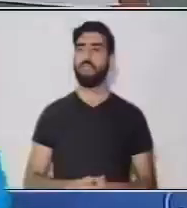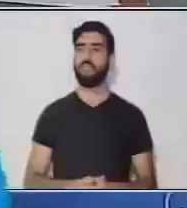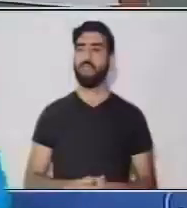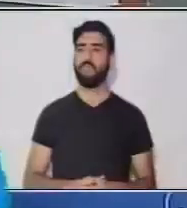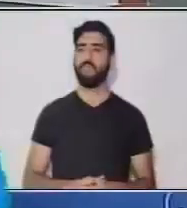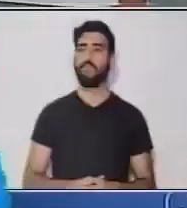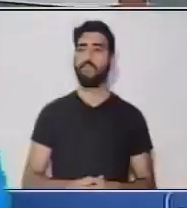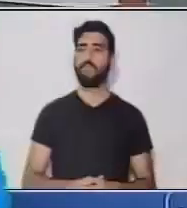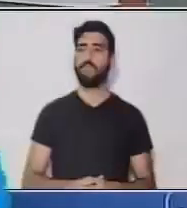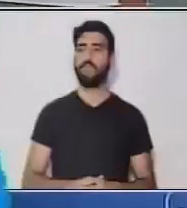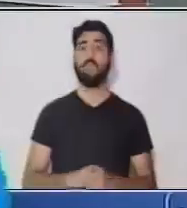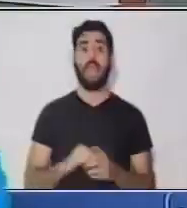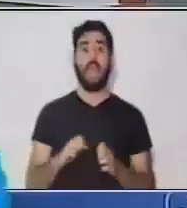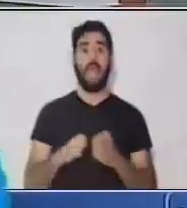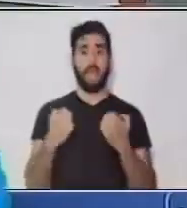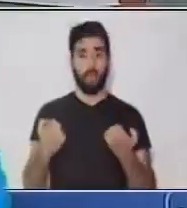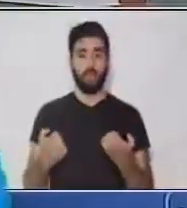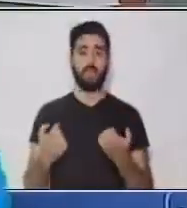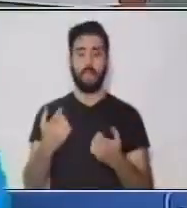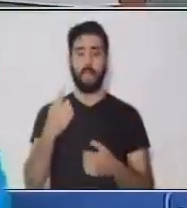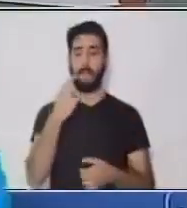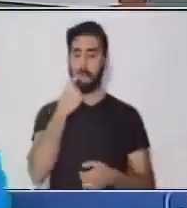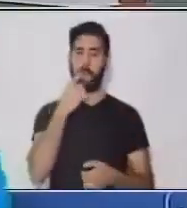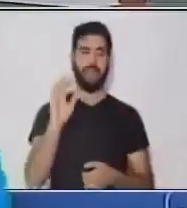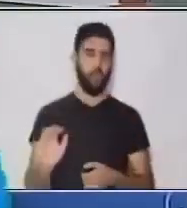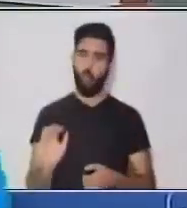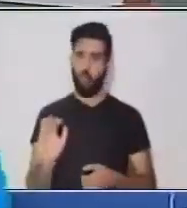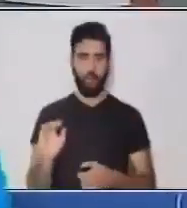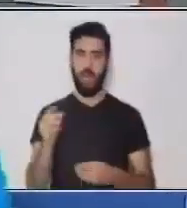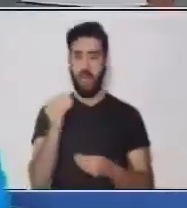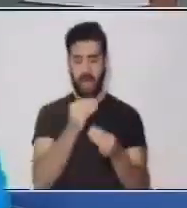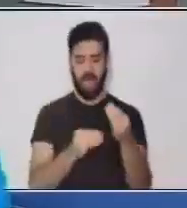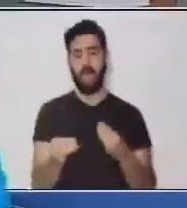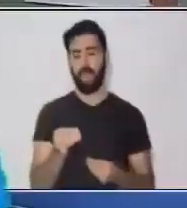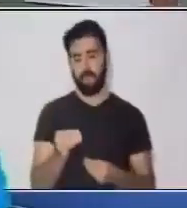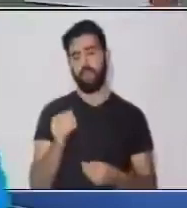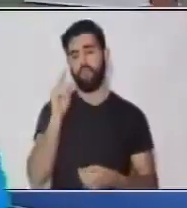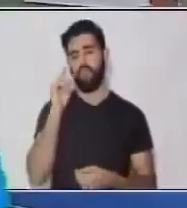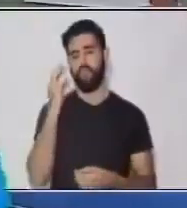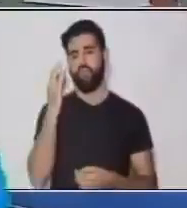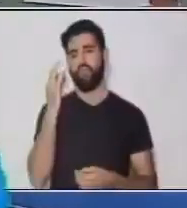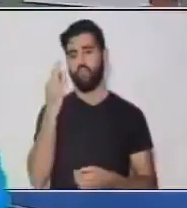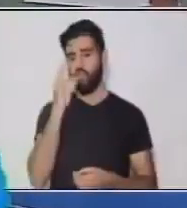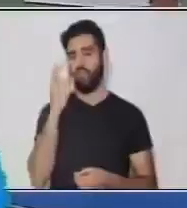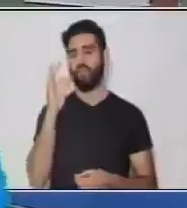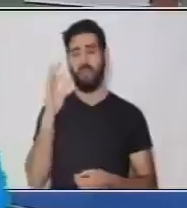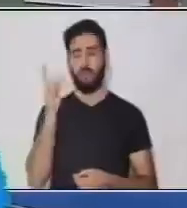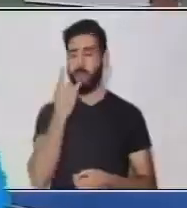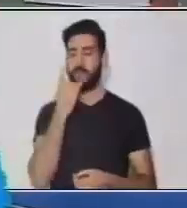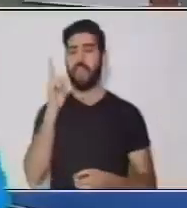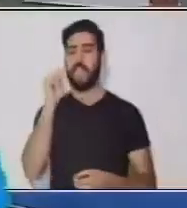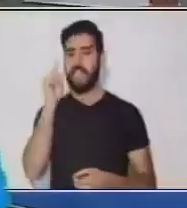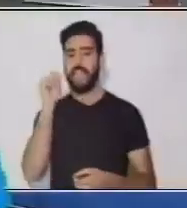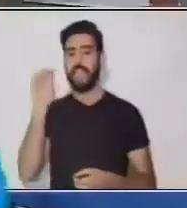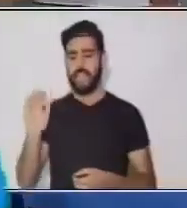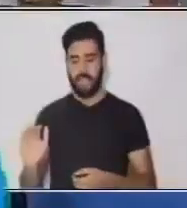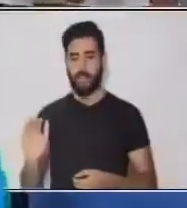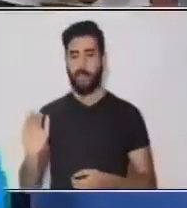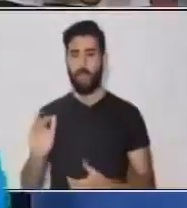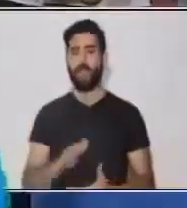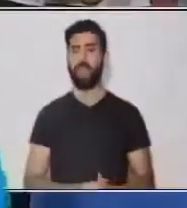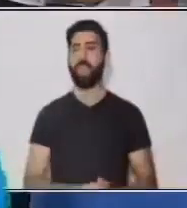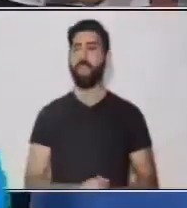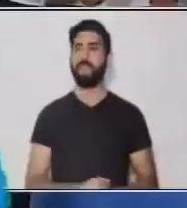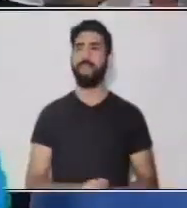Y el patojo... Entonces sería... Sí, muy bien. Y el niño... Excelente.